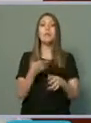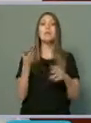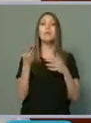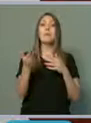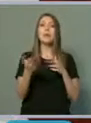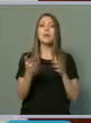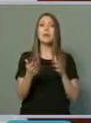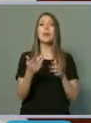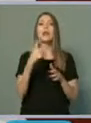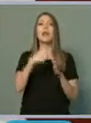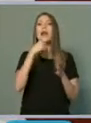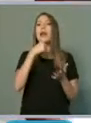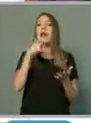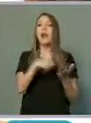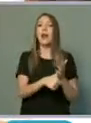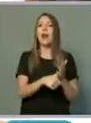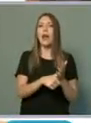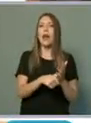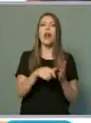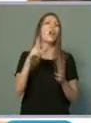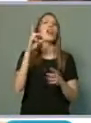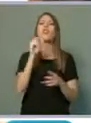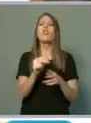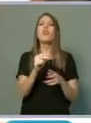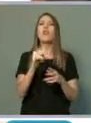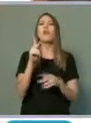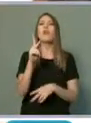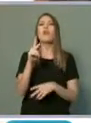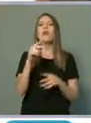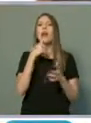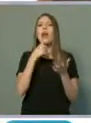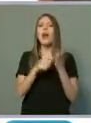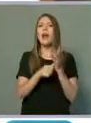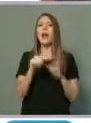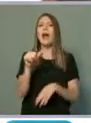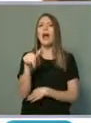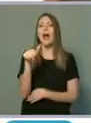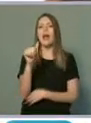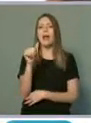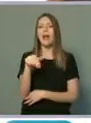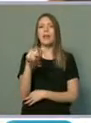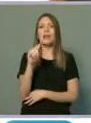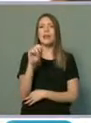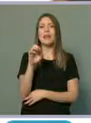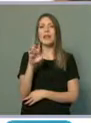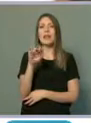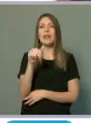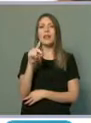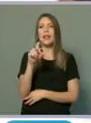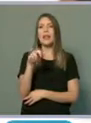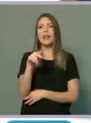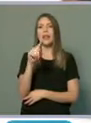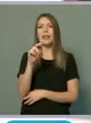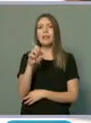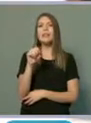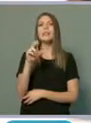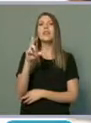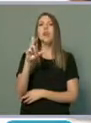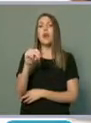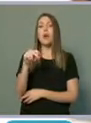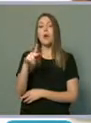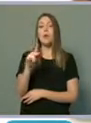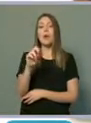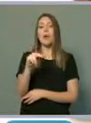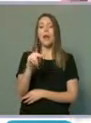ejemplo, una carta de antecedentes no penales, que no hayas cometido un delito doloso. Doloso es que